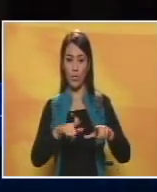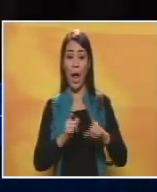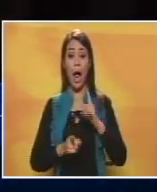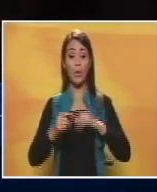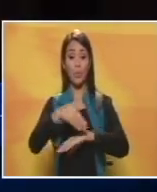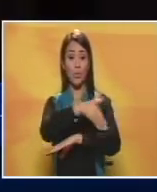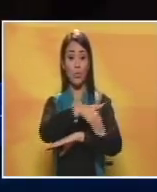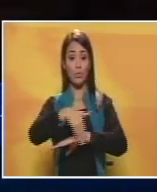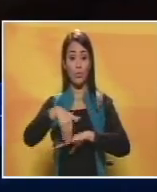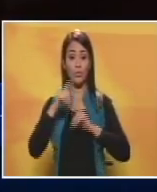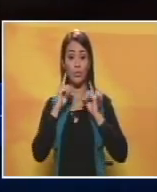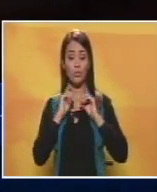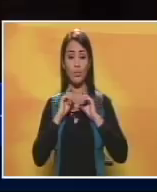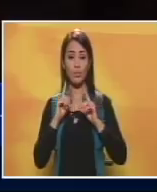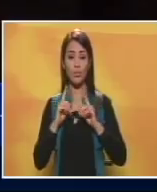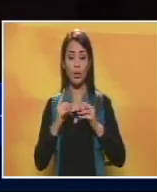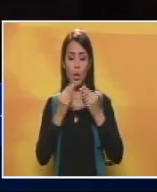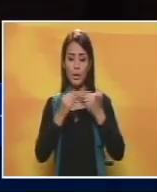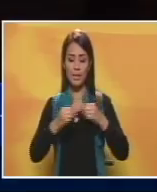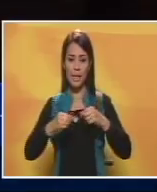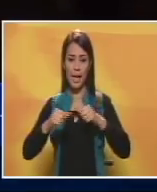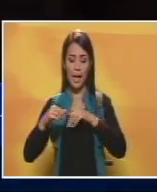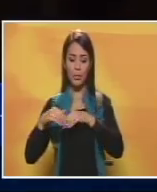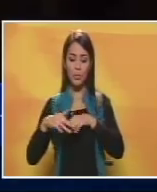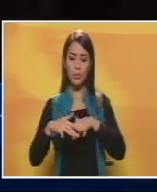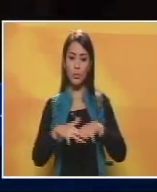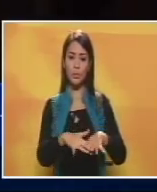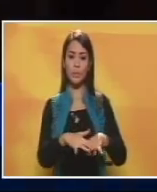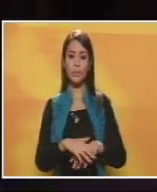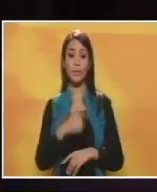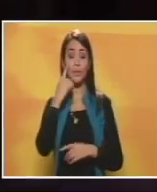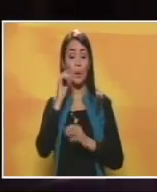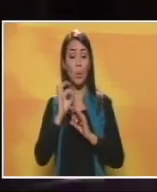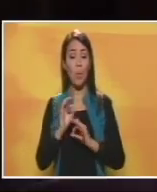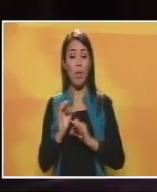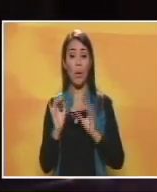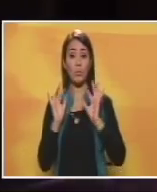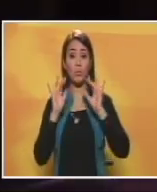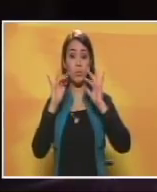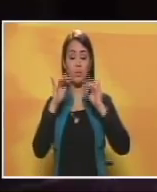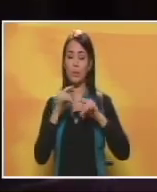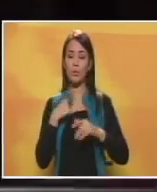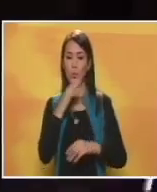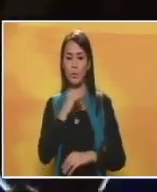carreteras se registraron leves deslizamientos de tierra. Se descartó alerta de tsunami.